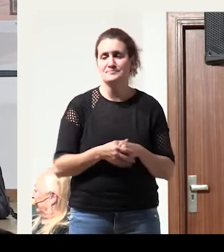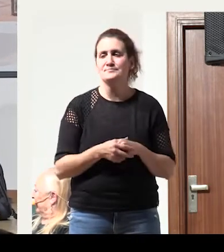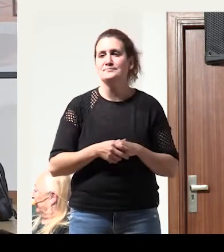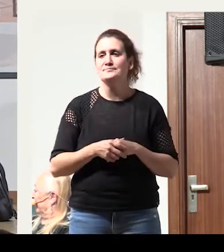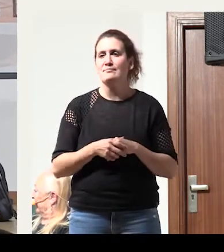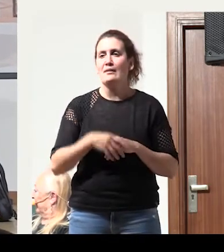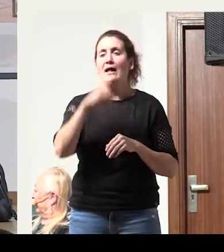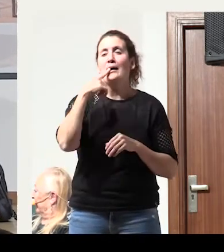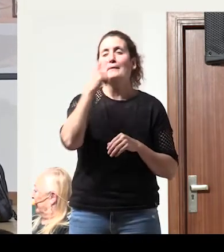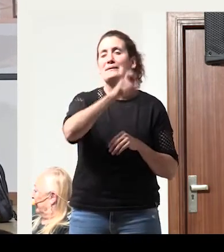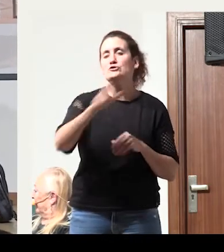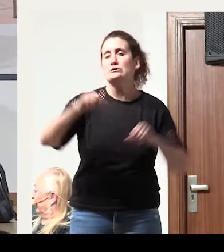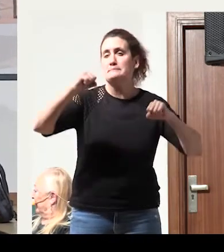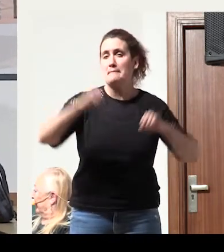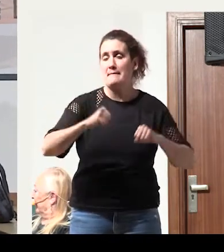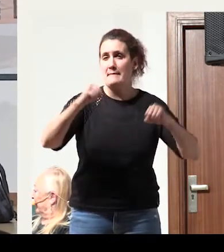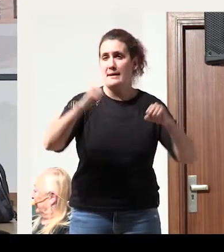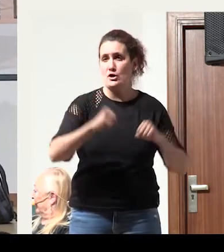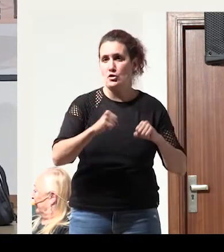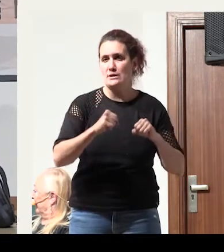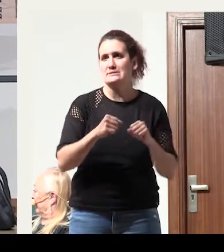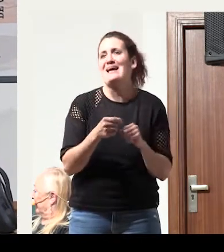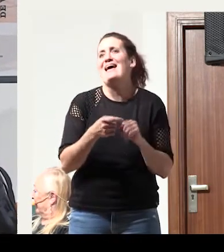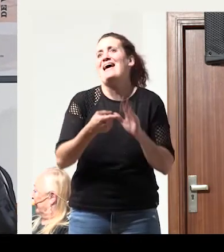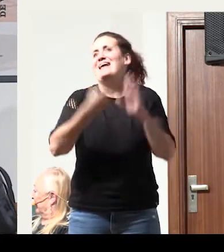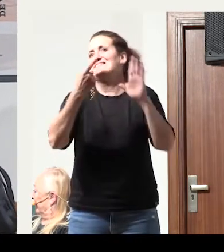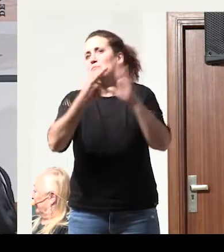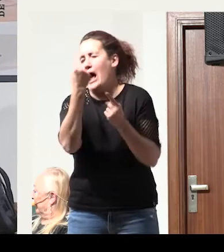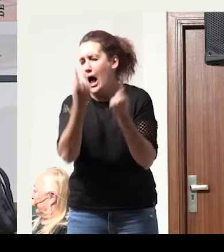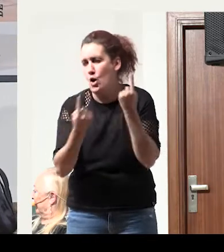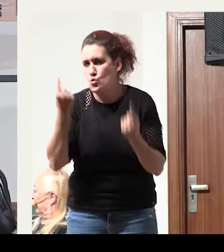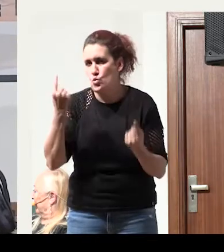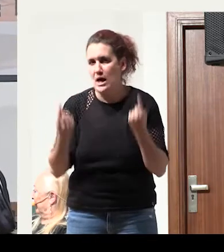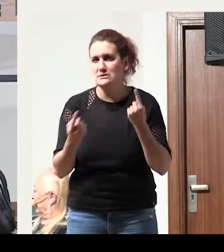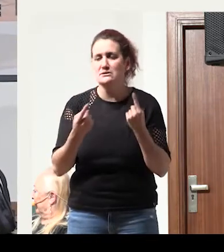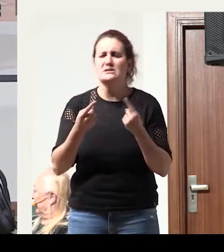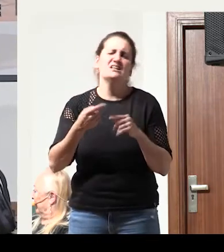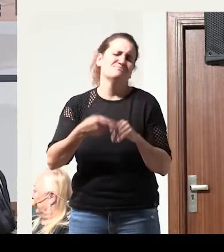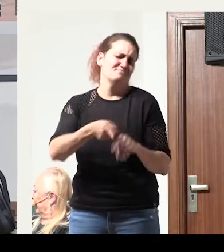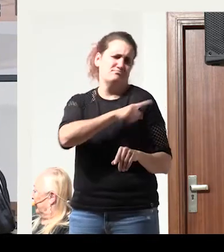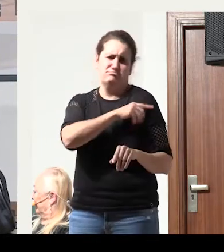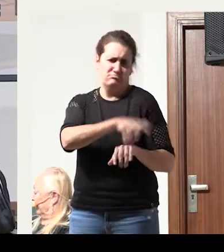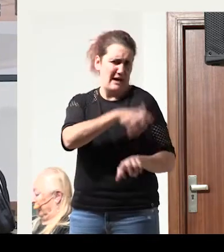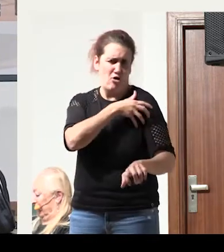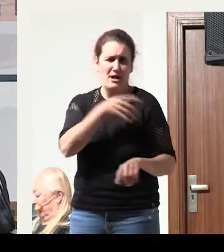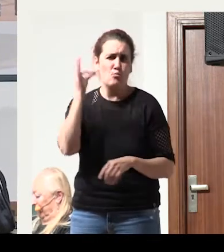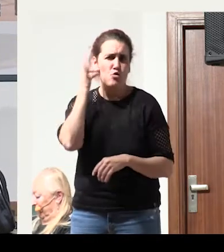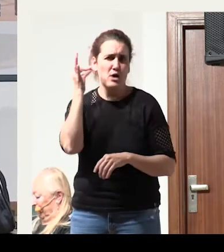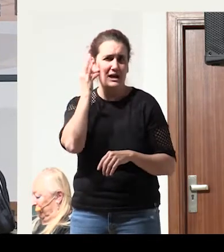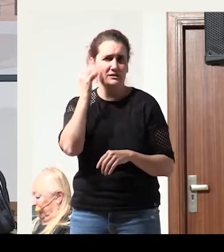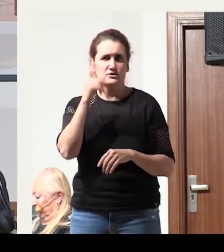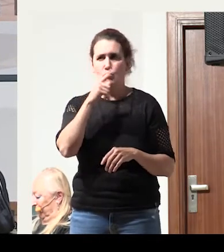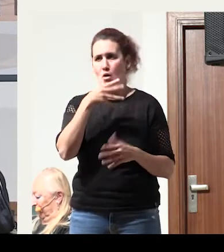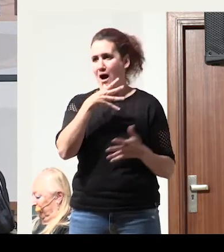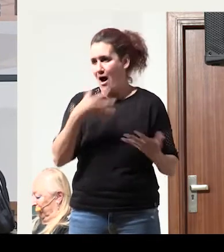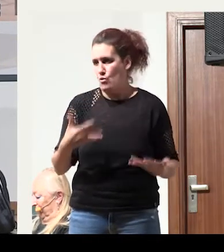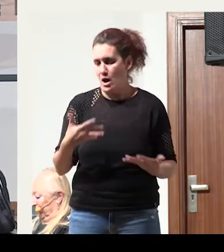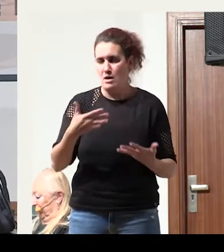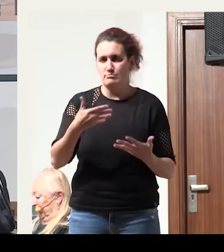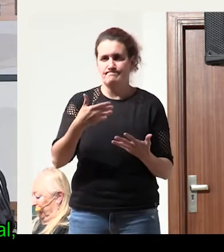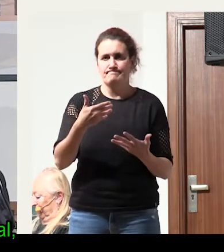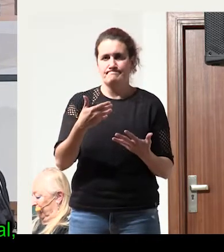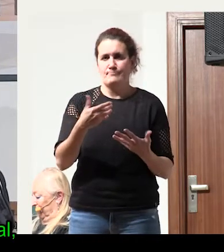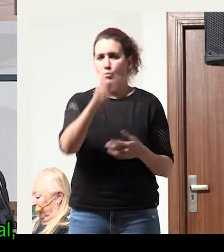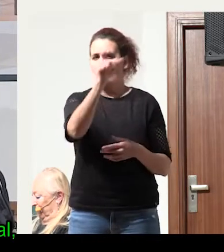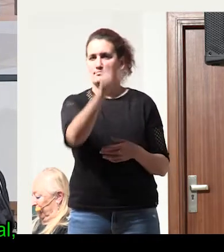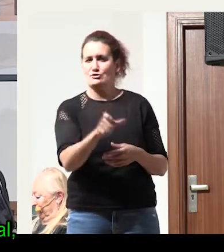no, salvo excepciones, y sobre todo las mujeres, no están consideradas, ahora mismo lo decía, no te piden la opinión, ¿no?